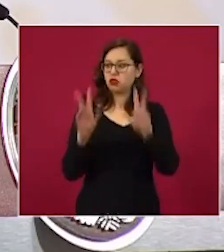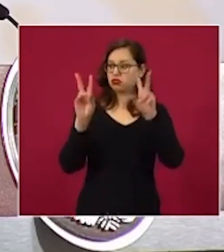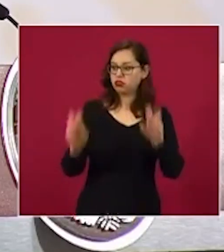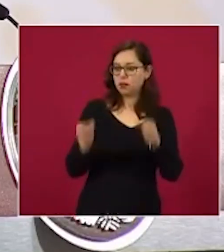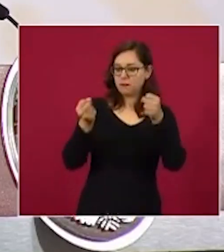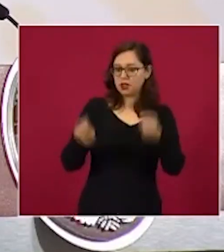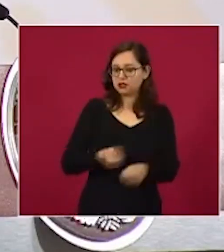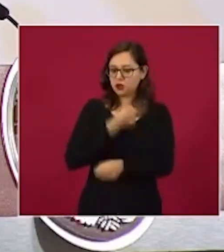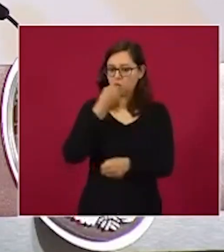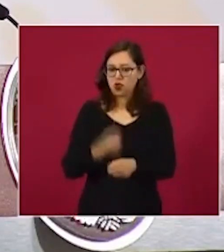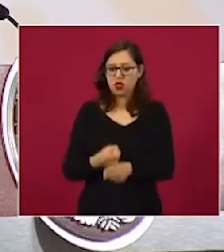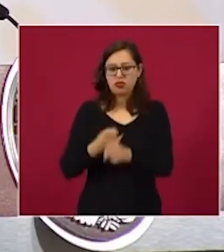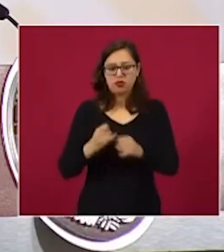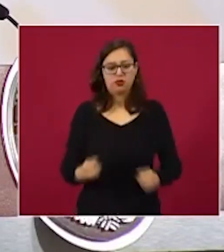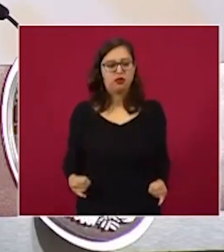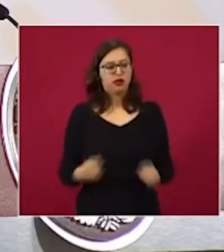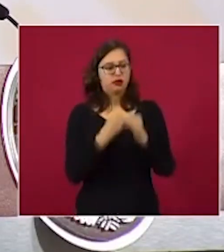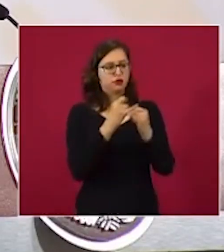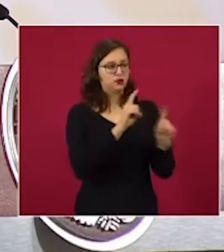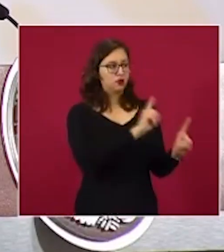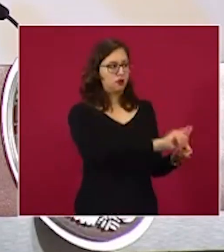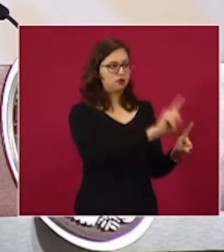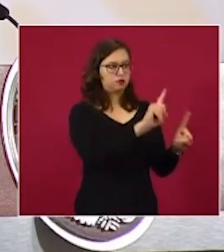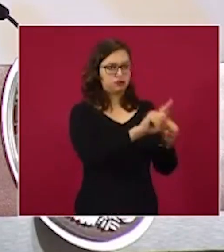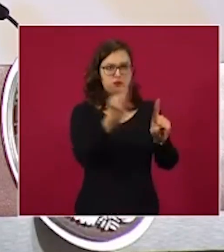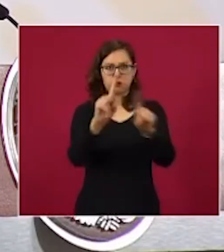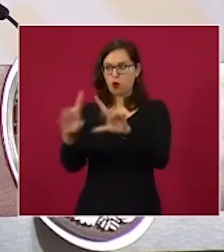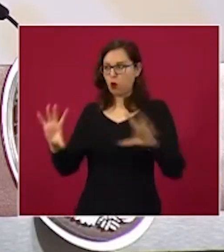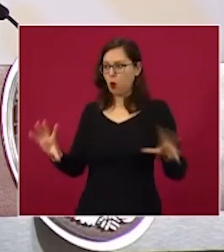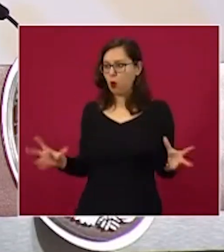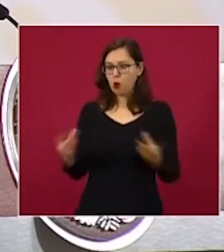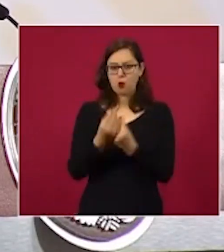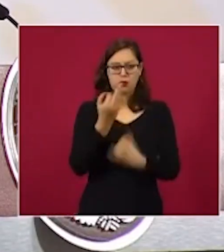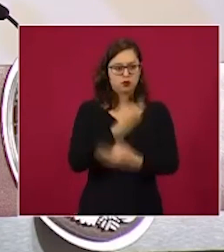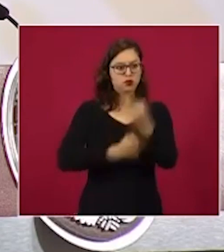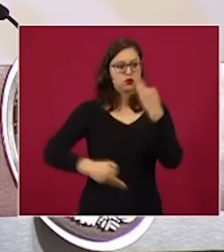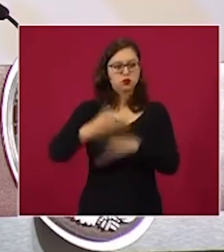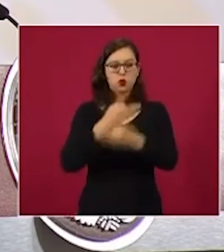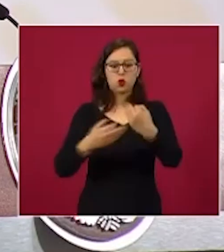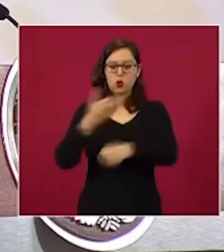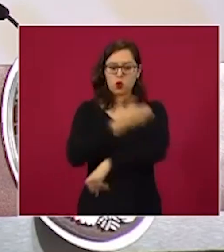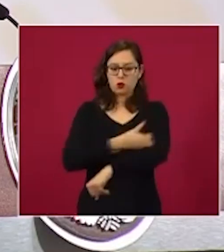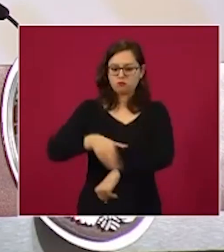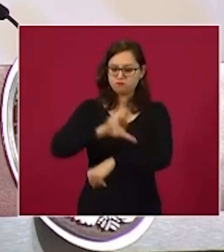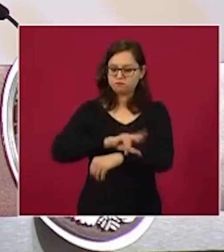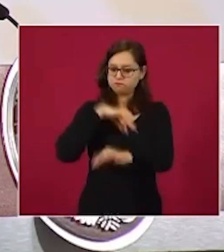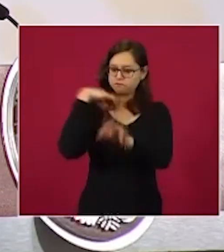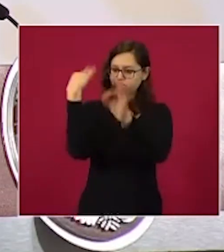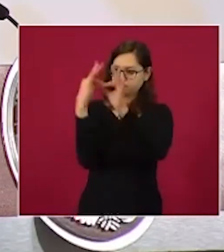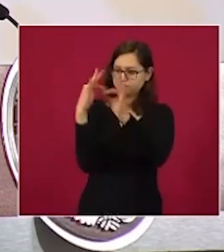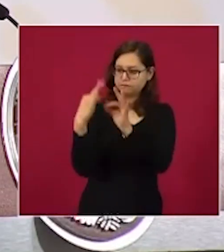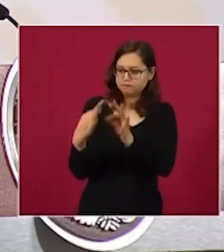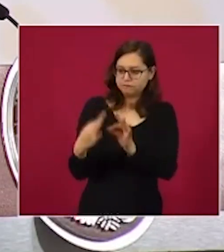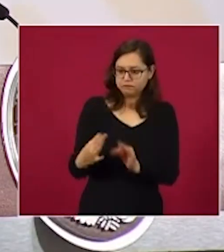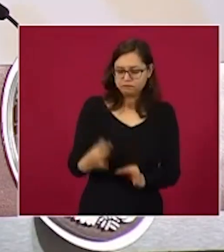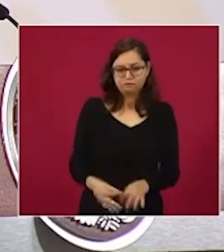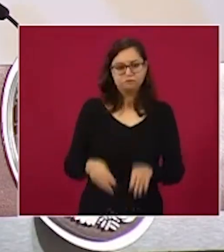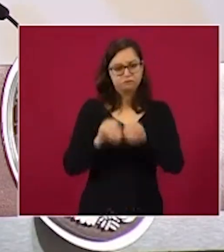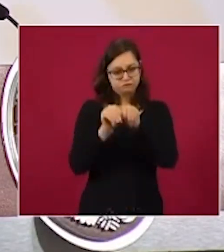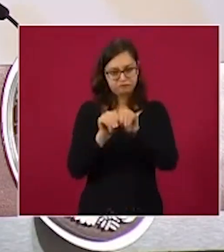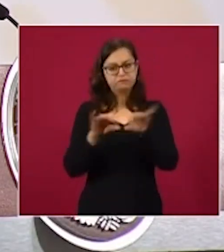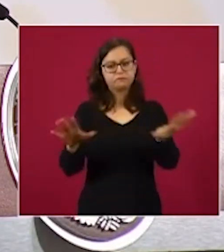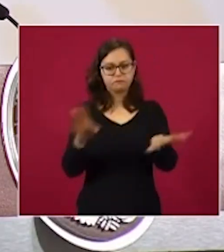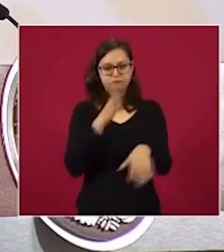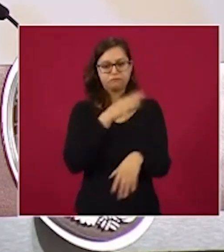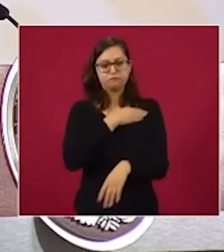rosa isela rodríguez titular de la secretaría de seguridad y protección ciudadana informó que se registró la tasa más baja en con tommy sirios desde hace